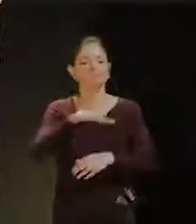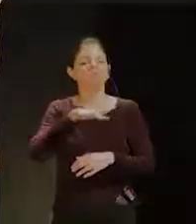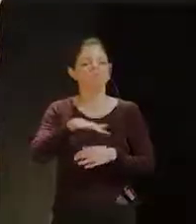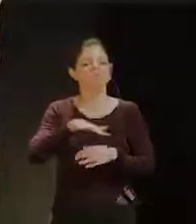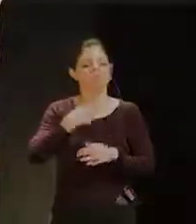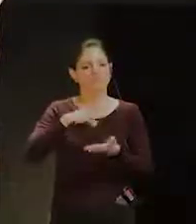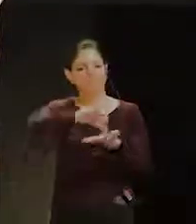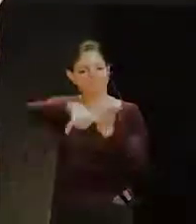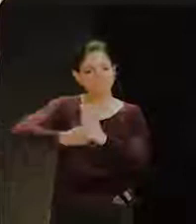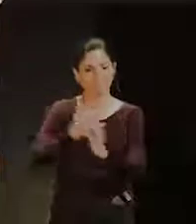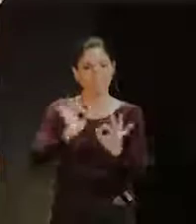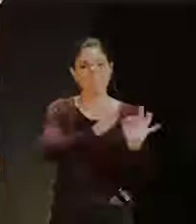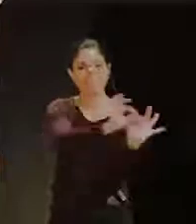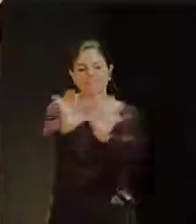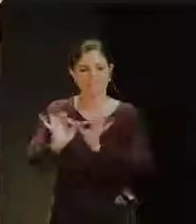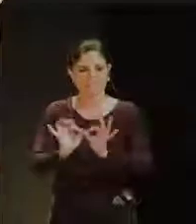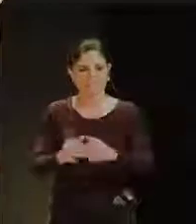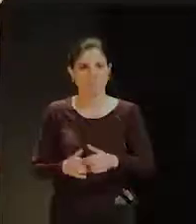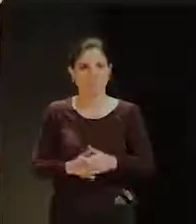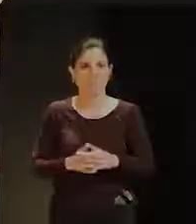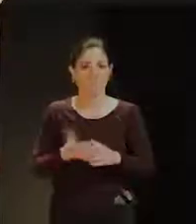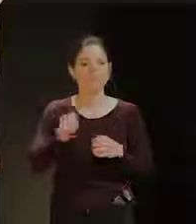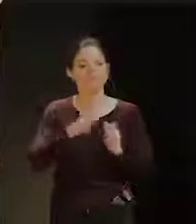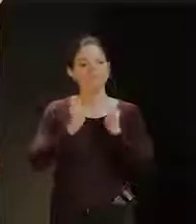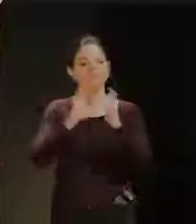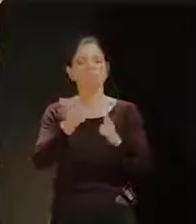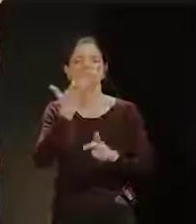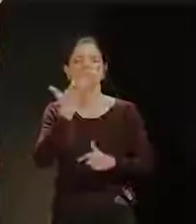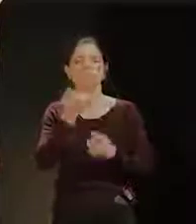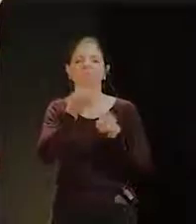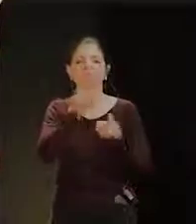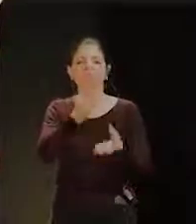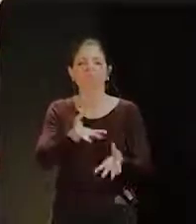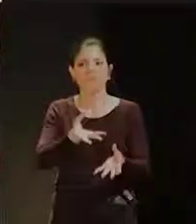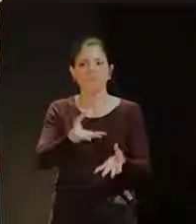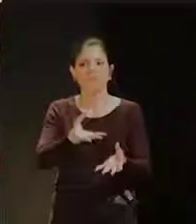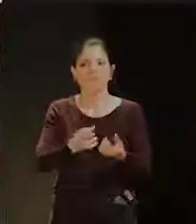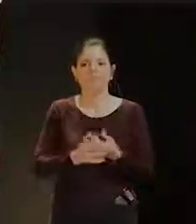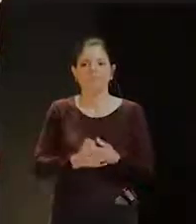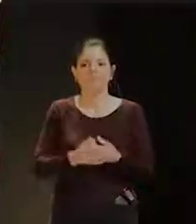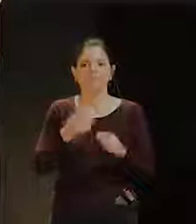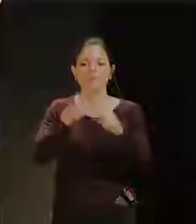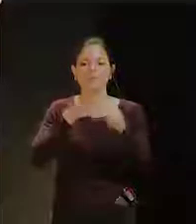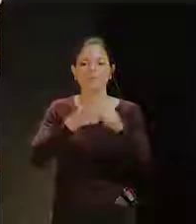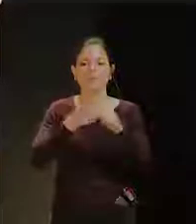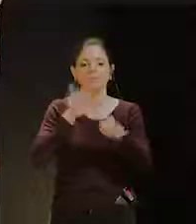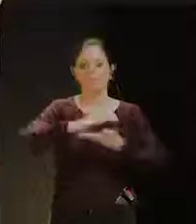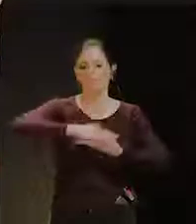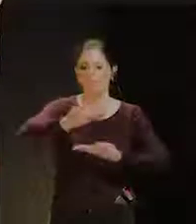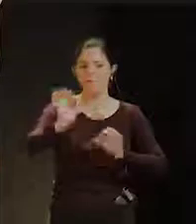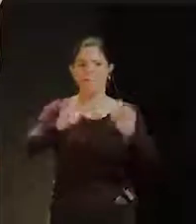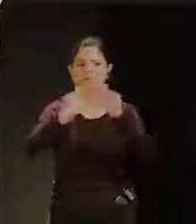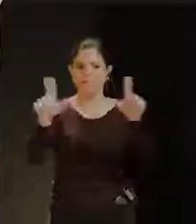se ubican los sitios específicos. Proporcionar, por ejemplo, información utilizando un portátil